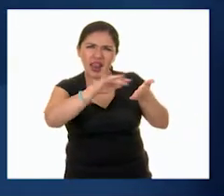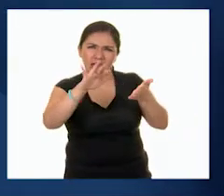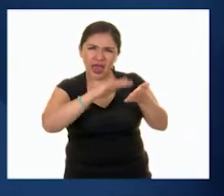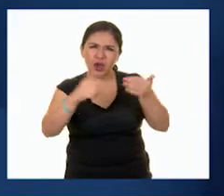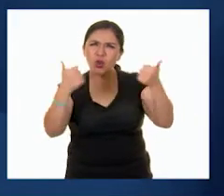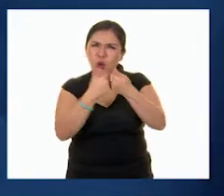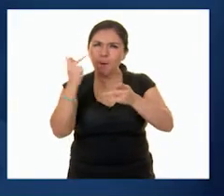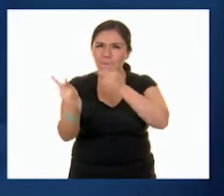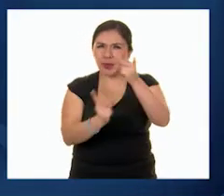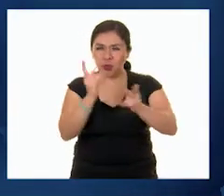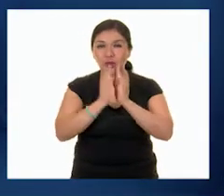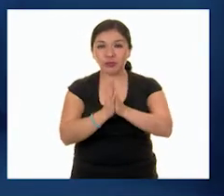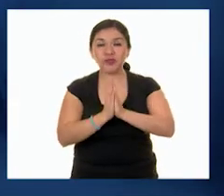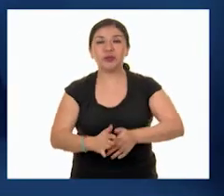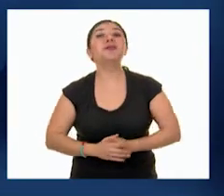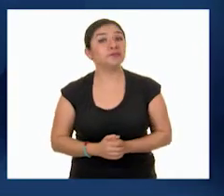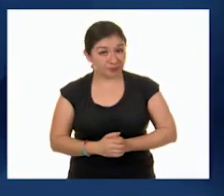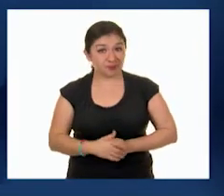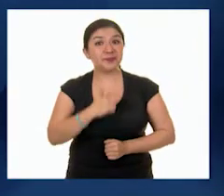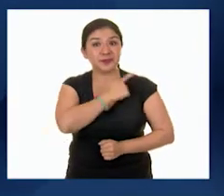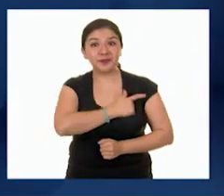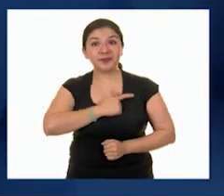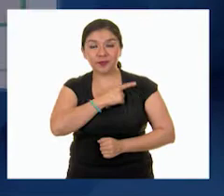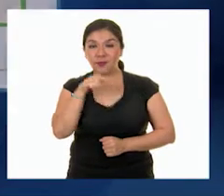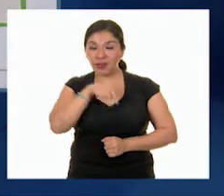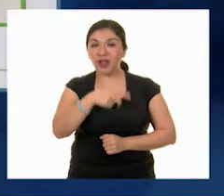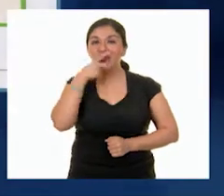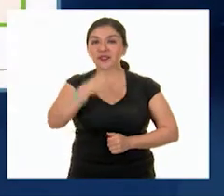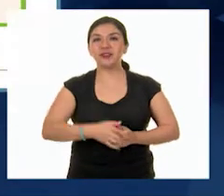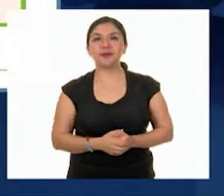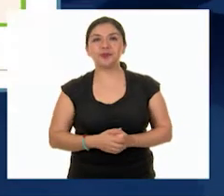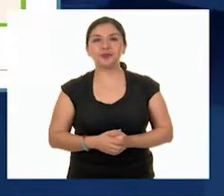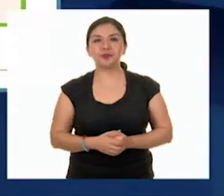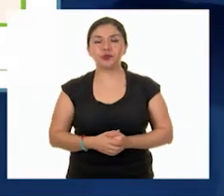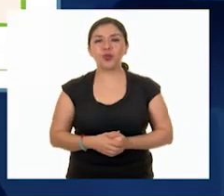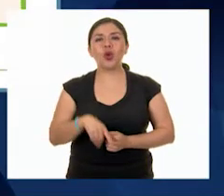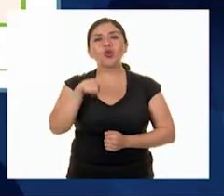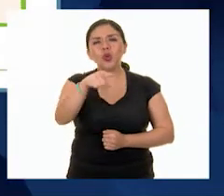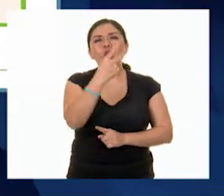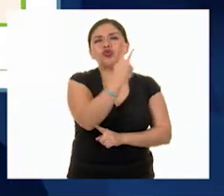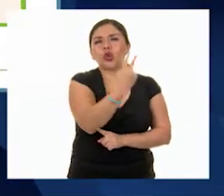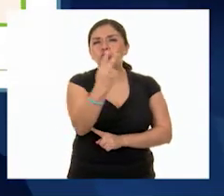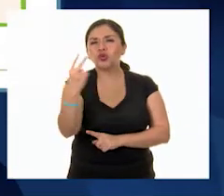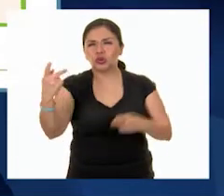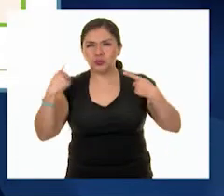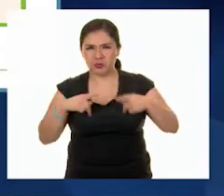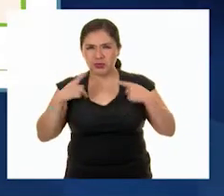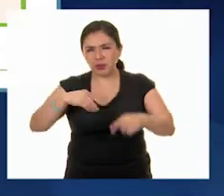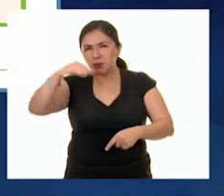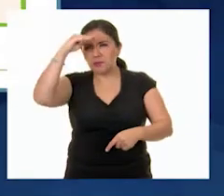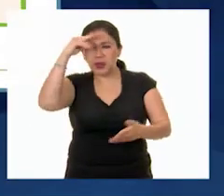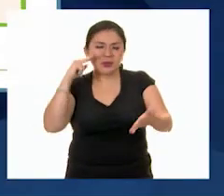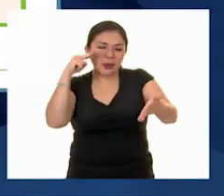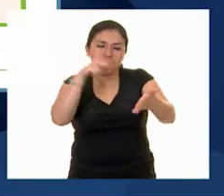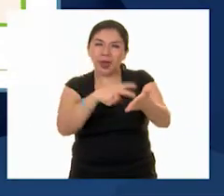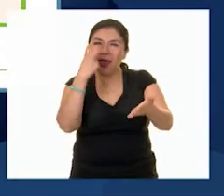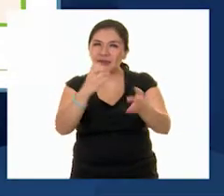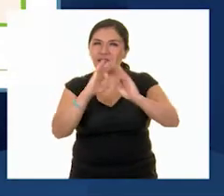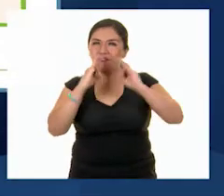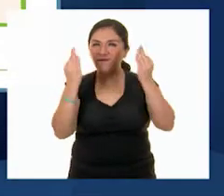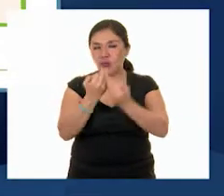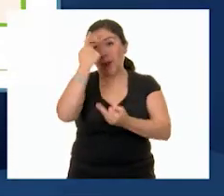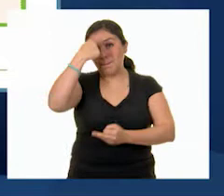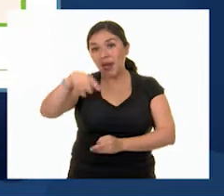las preguntas? Por supuesto, maestra. Dice, en parejas, consideren los siguientes prismas para responder las